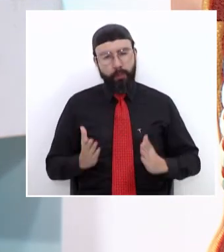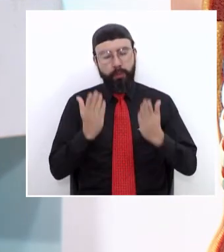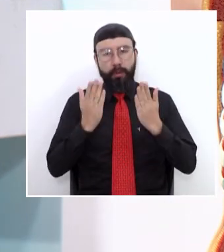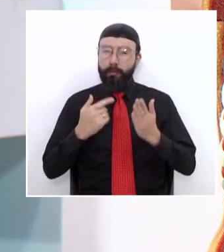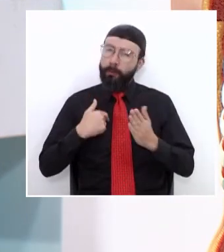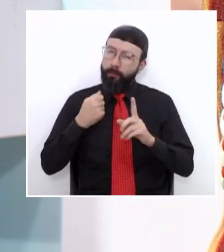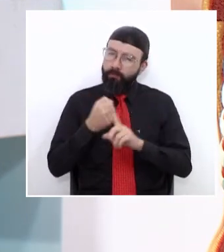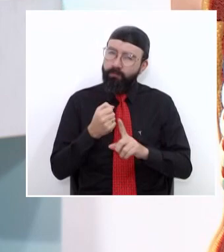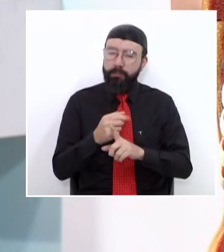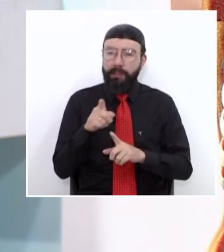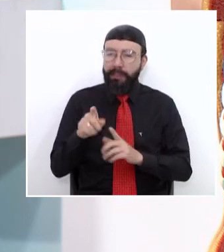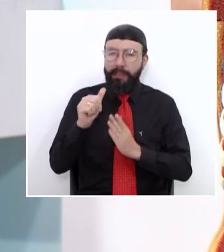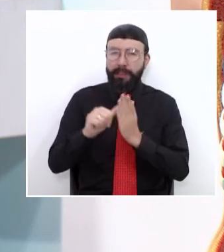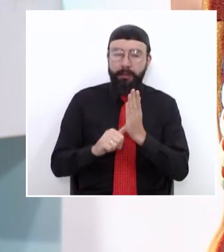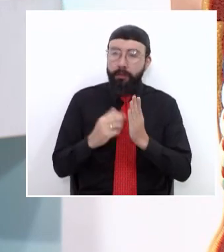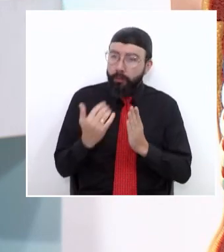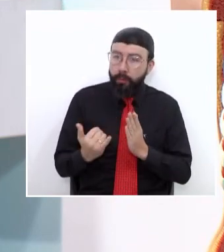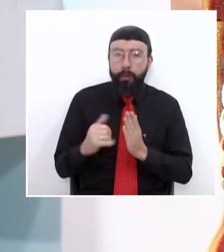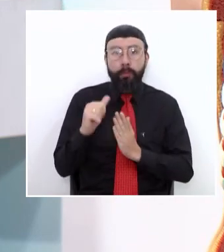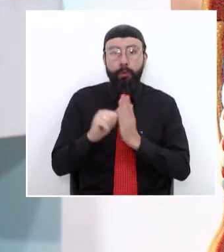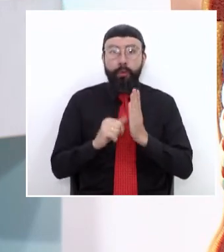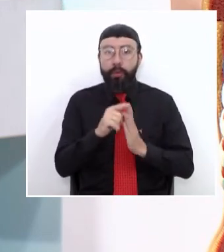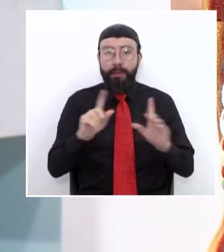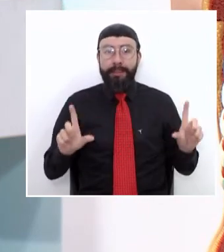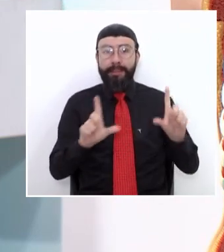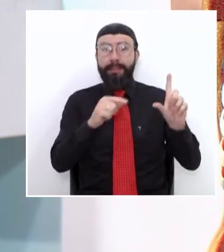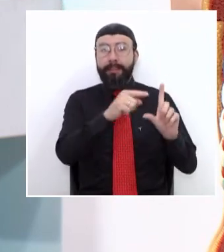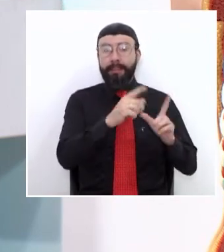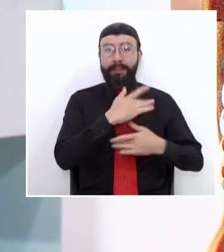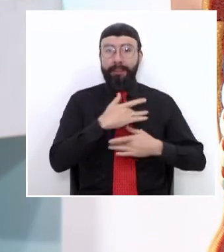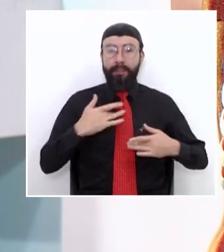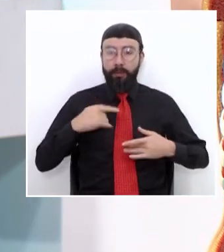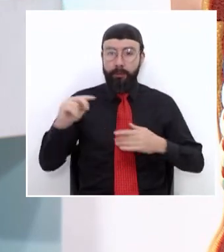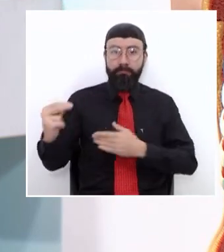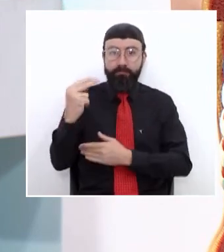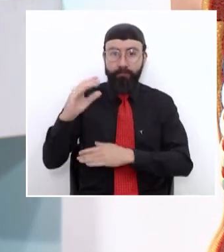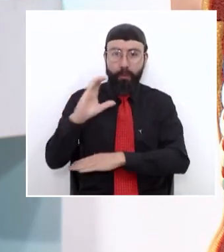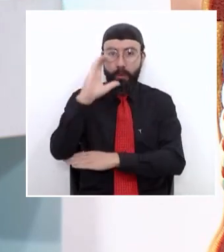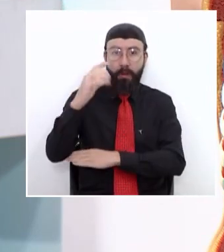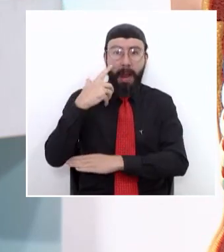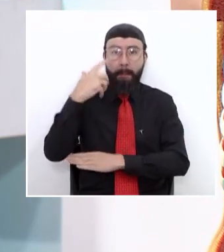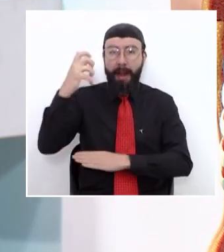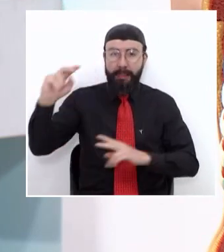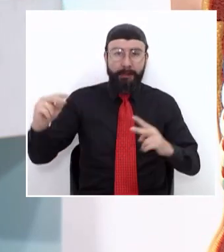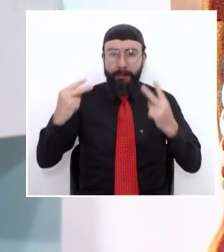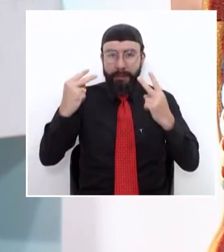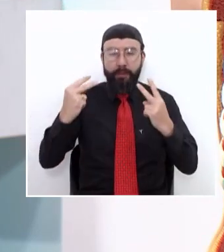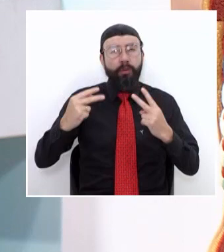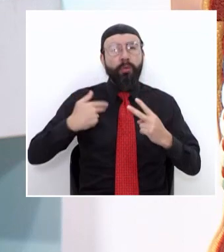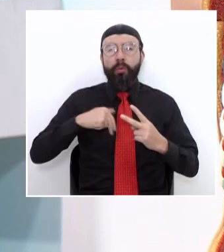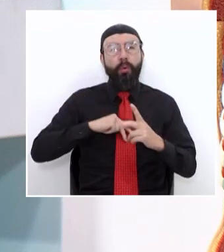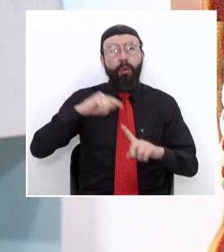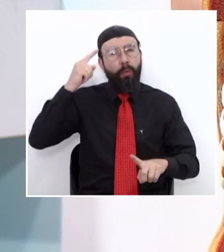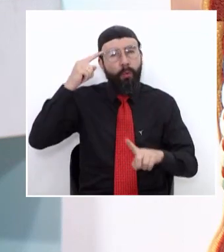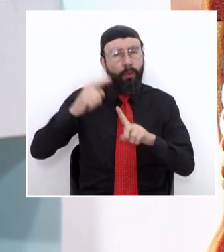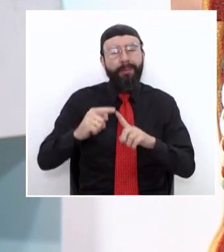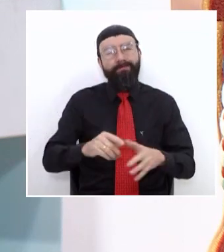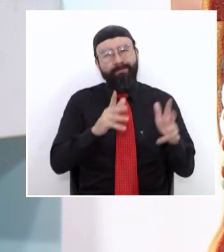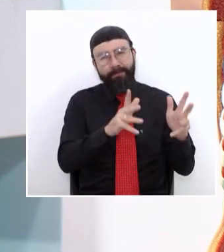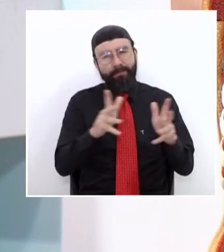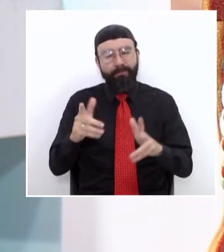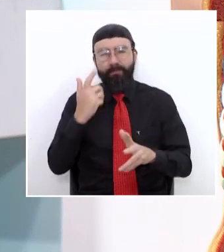este programa, siendo el programa de televisión en salud más visto en Colombia, nuestra finalidad es hacer educación y